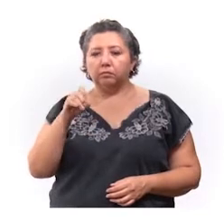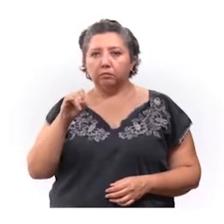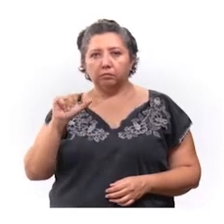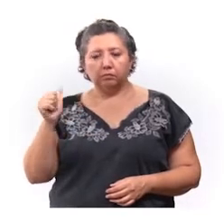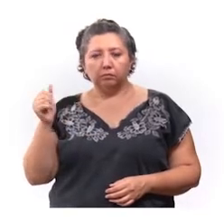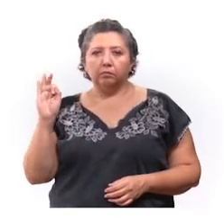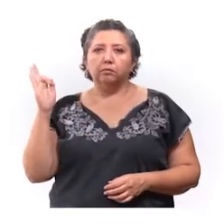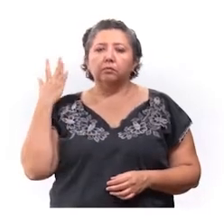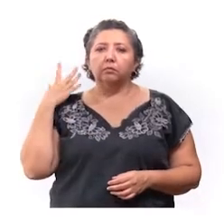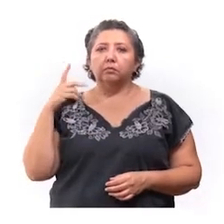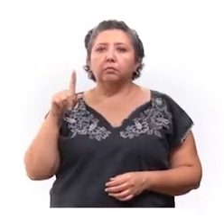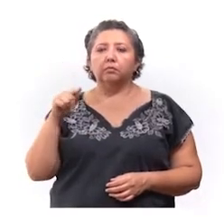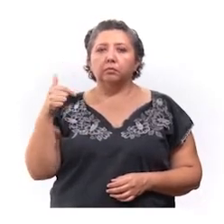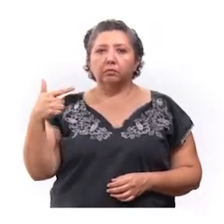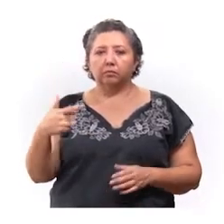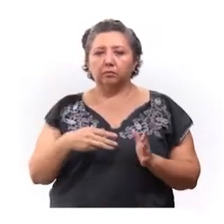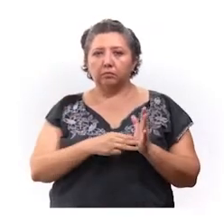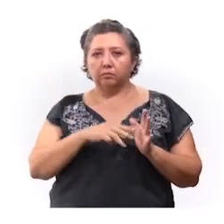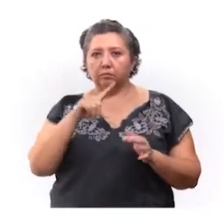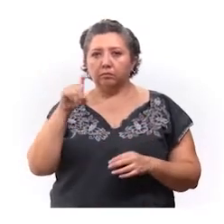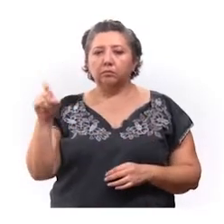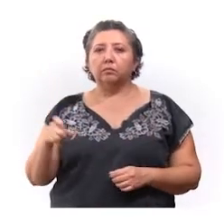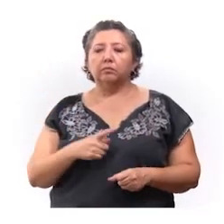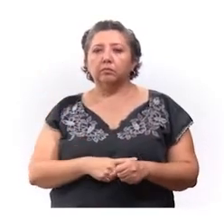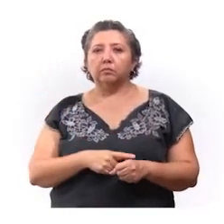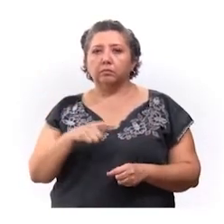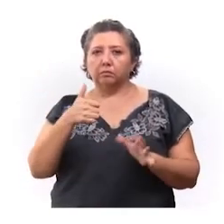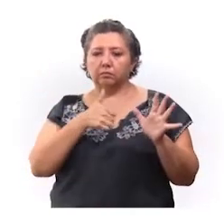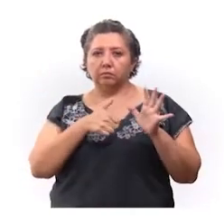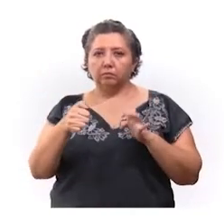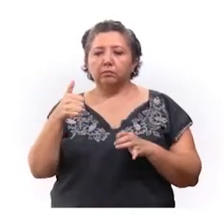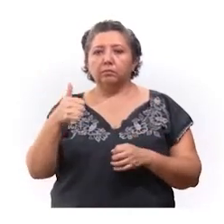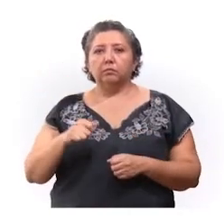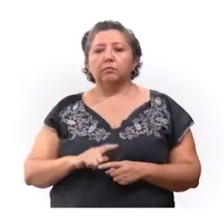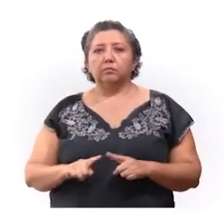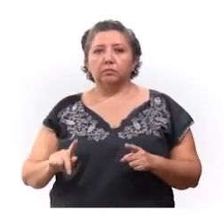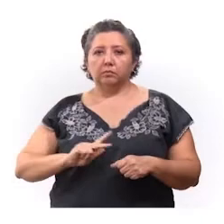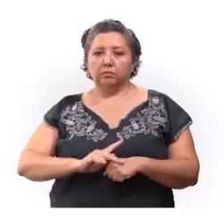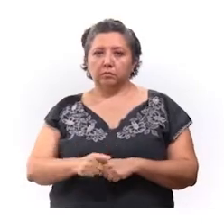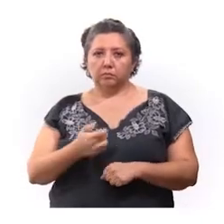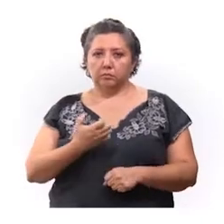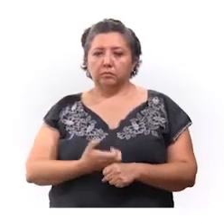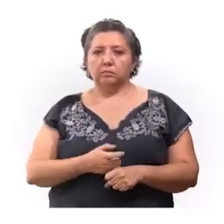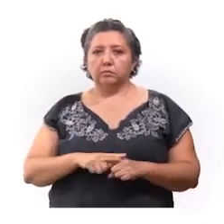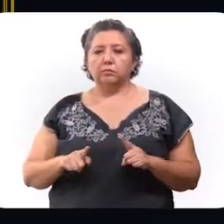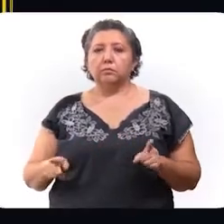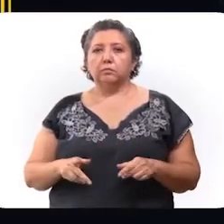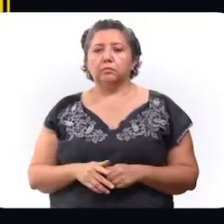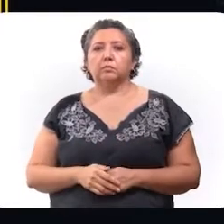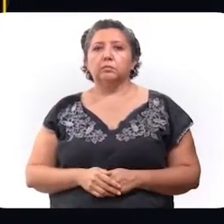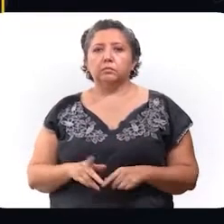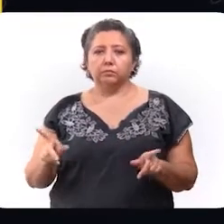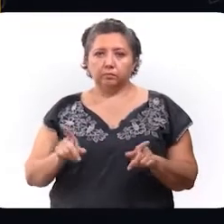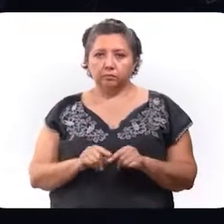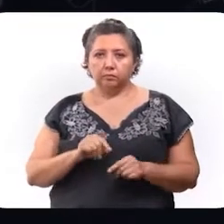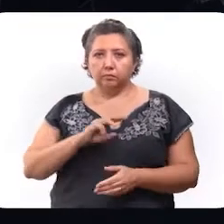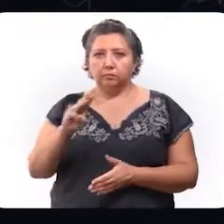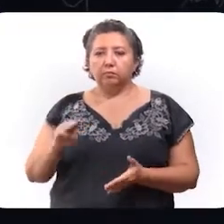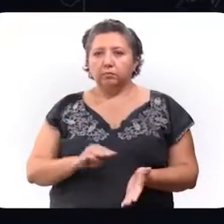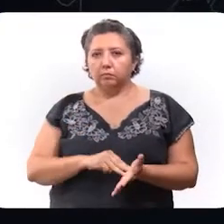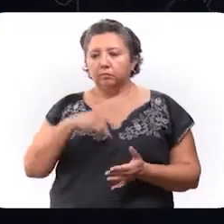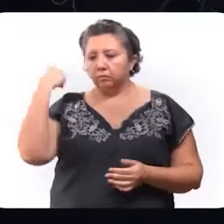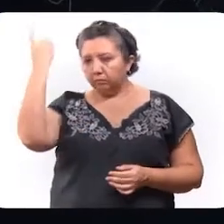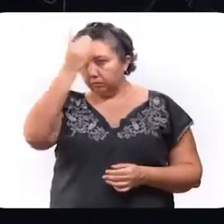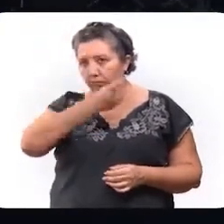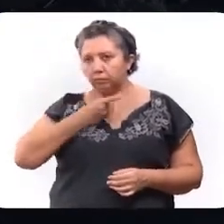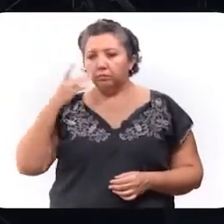foráneo. De los 77.100 casos positivos, 606 son de otro país u otro estado. Específicamente en Mérida